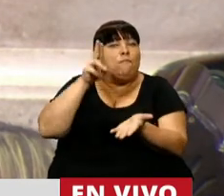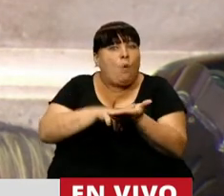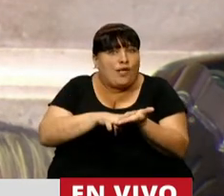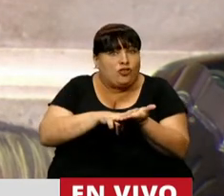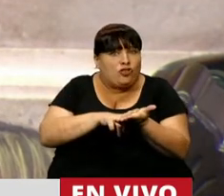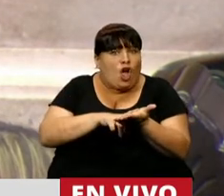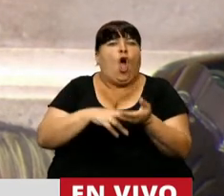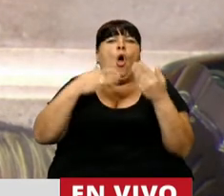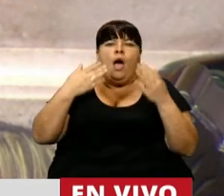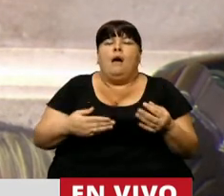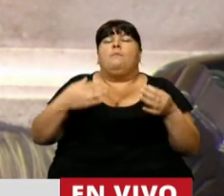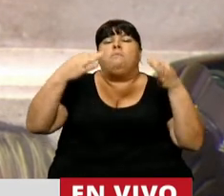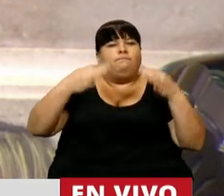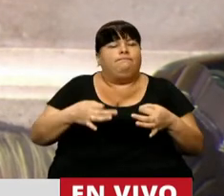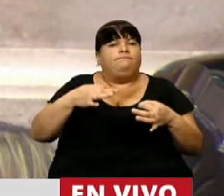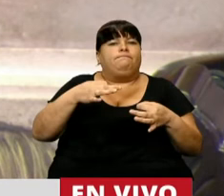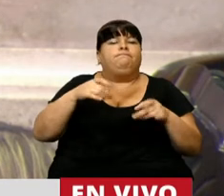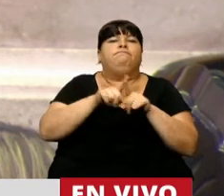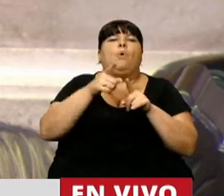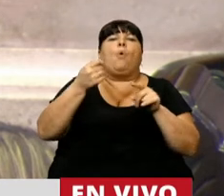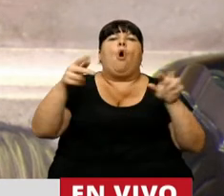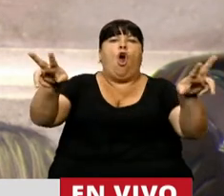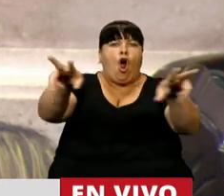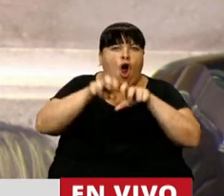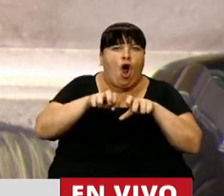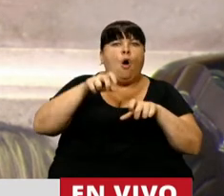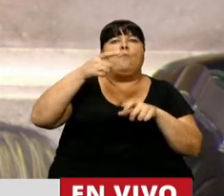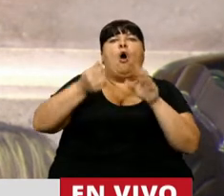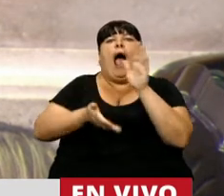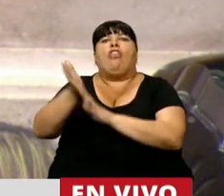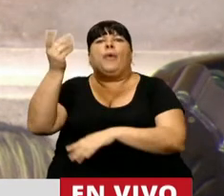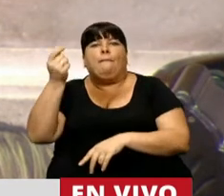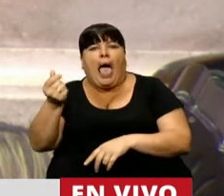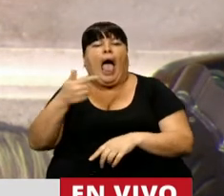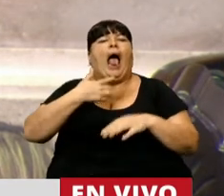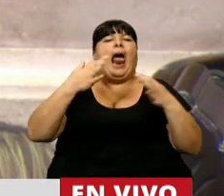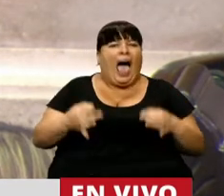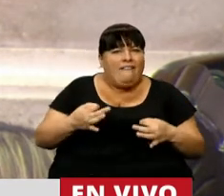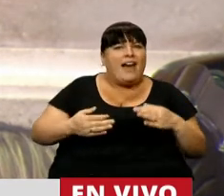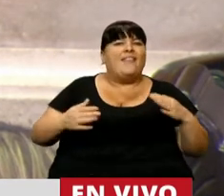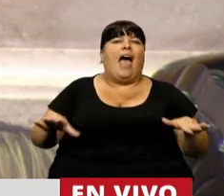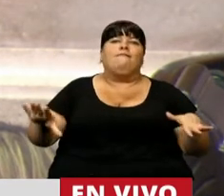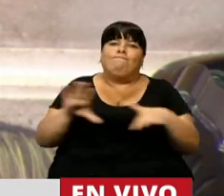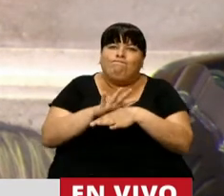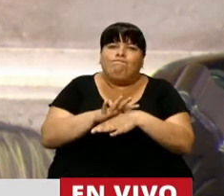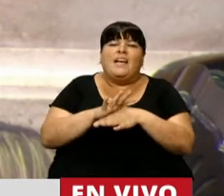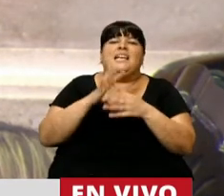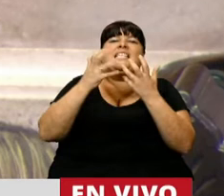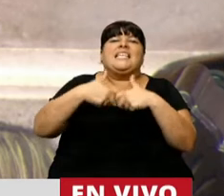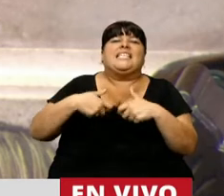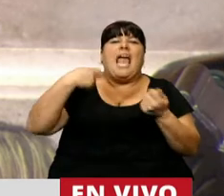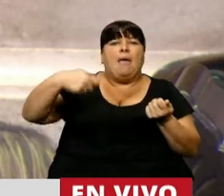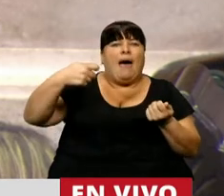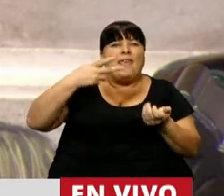tributaria, que ponga en su lugar los ingresos y los egresos y que haga verdaderamente justo un sistema tributario, va